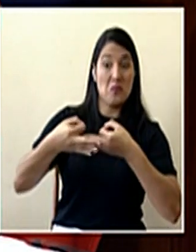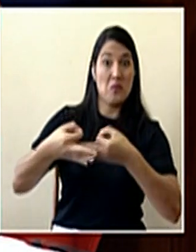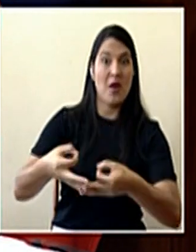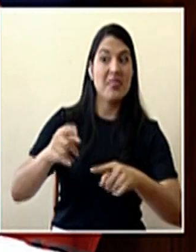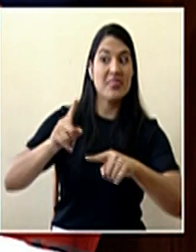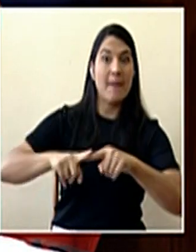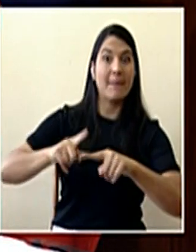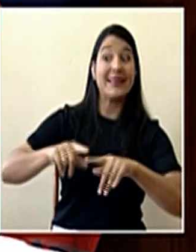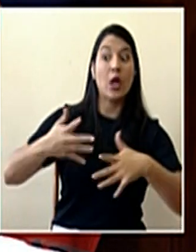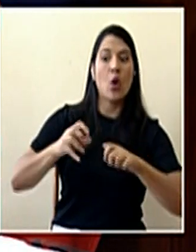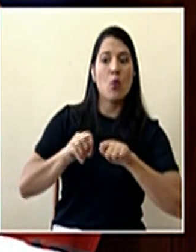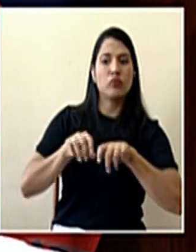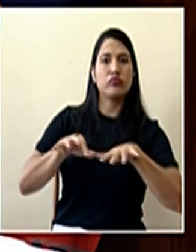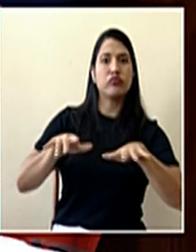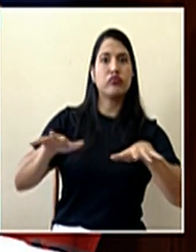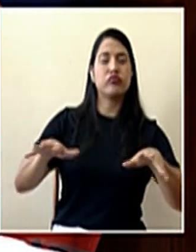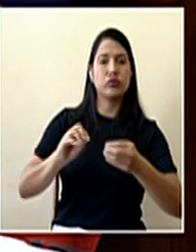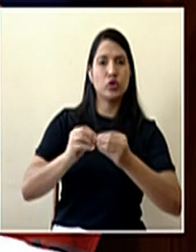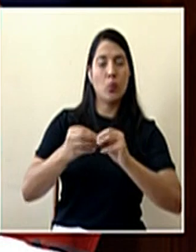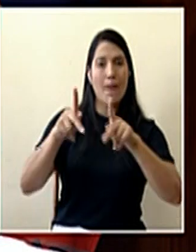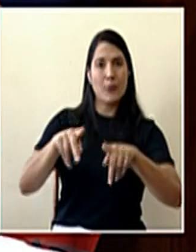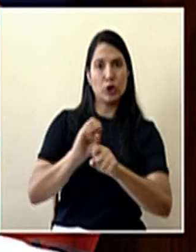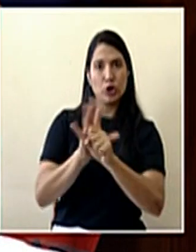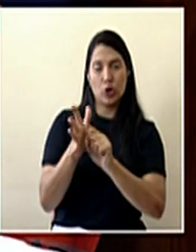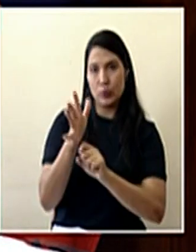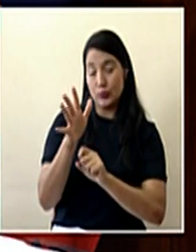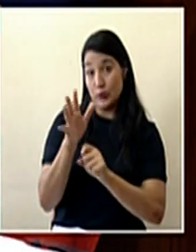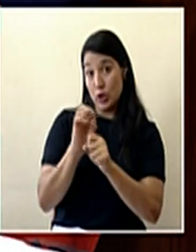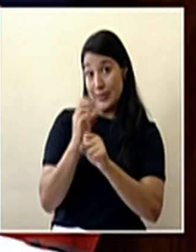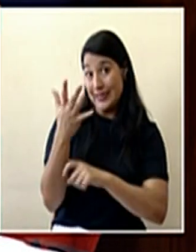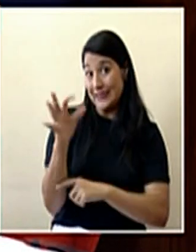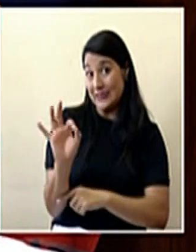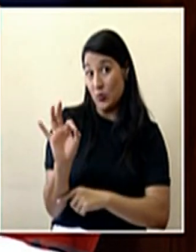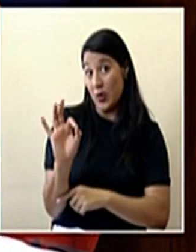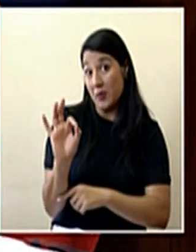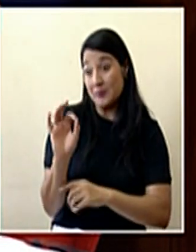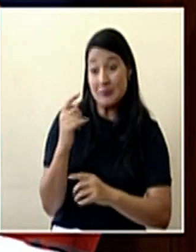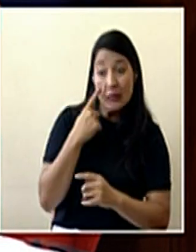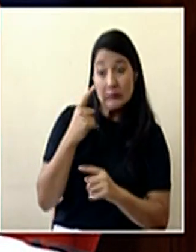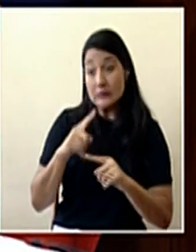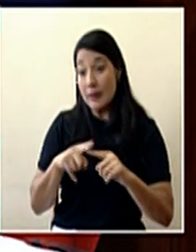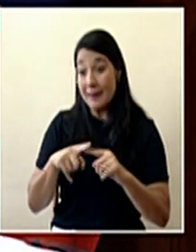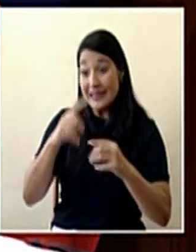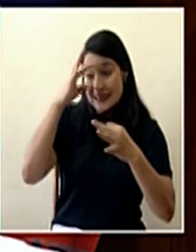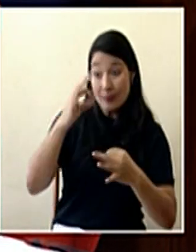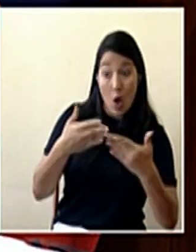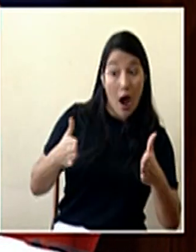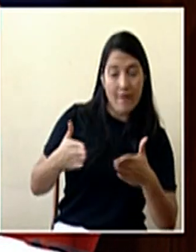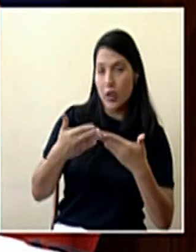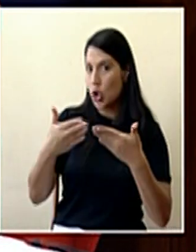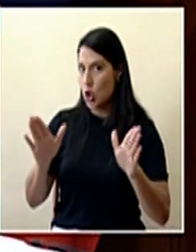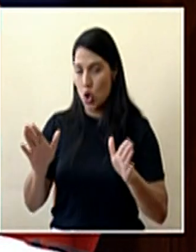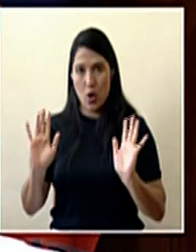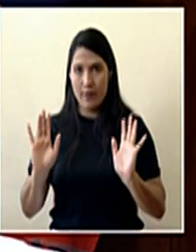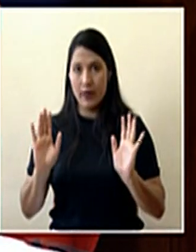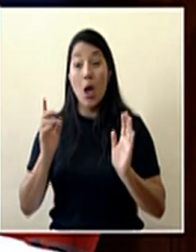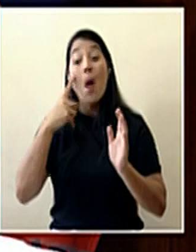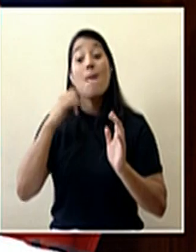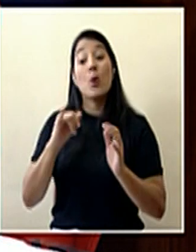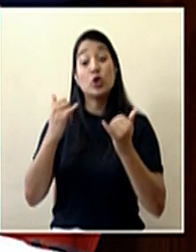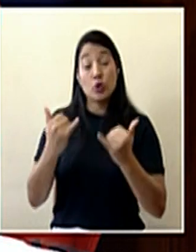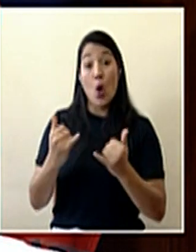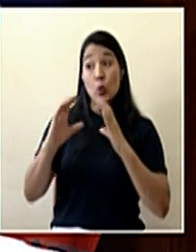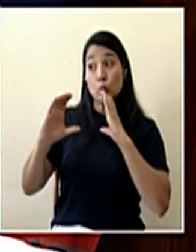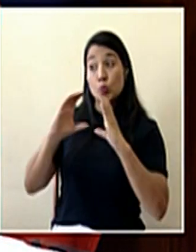enfermedad y veamos si los casos aumentan, se definirá si se abre o no se abre la visita. Por eso es que estamos trabajando con el ICE